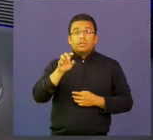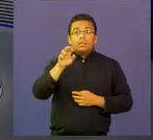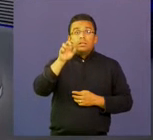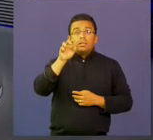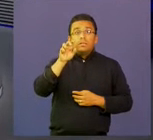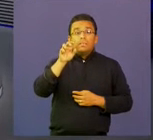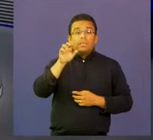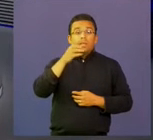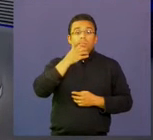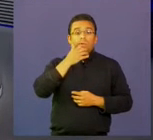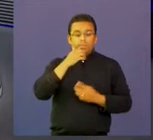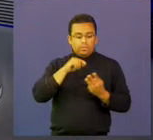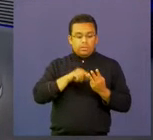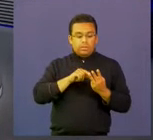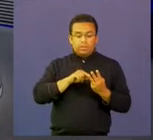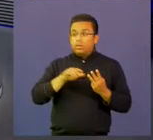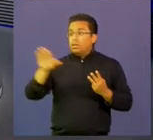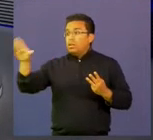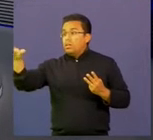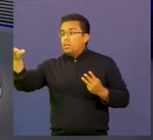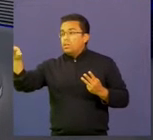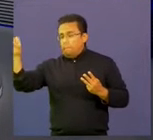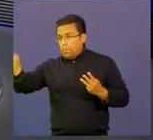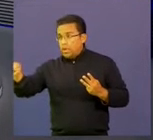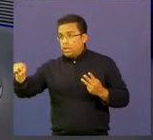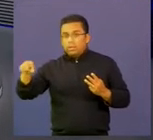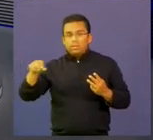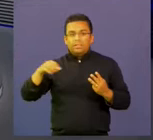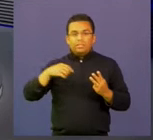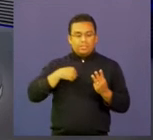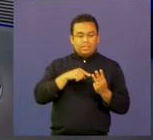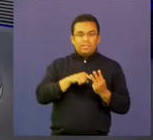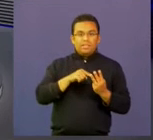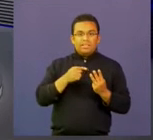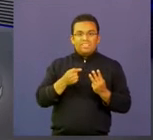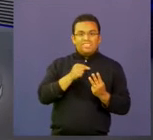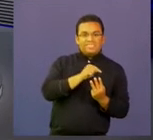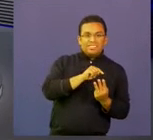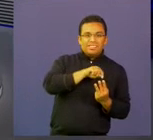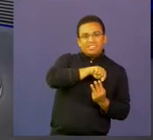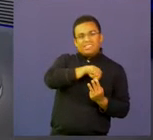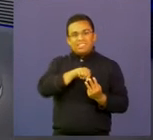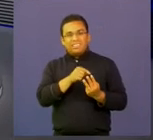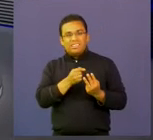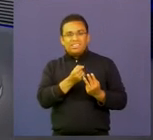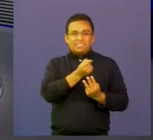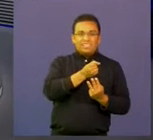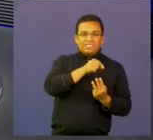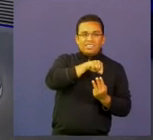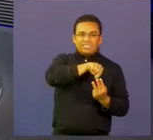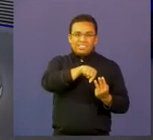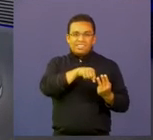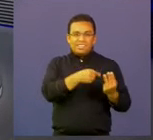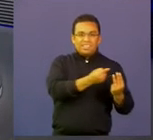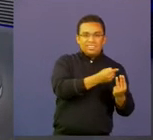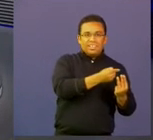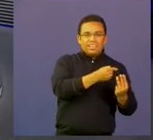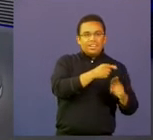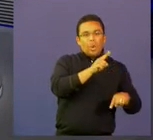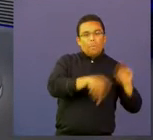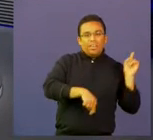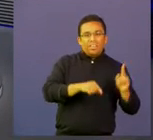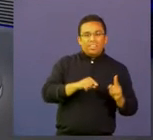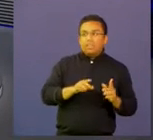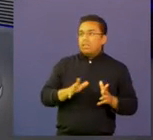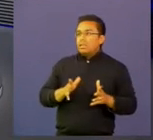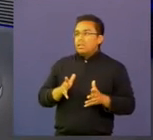otras que si por favor quitamos eso. O sea, y yo siempre hago a veces esta reflexión